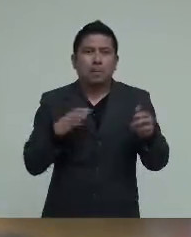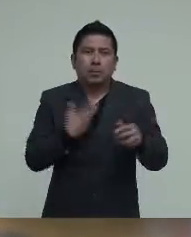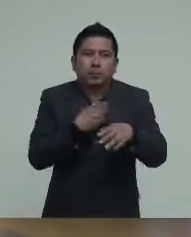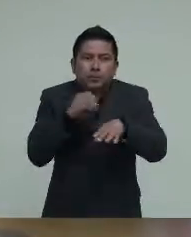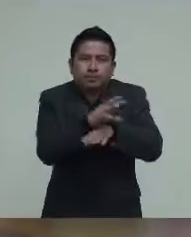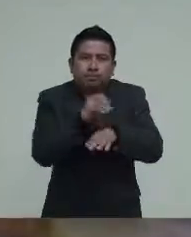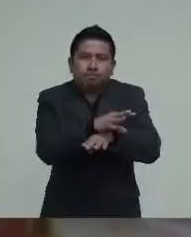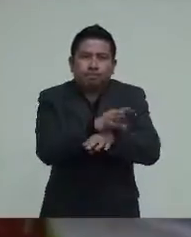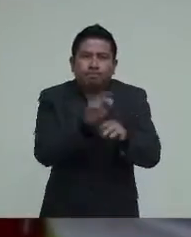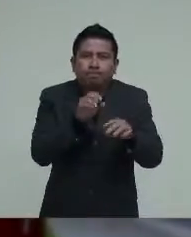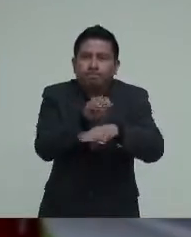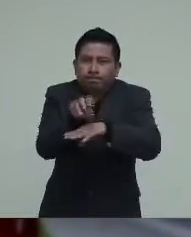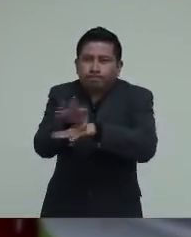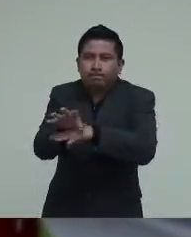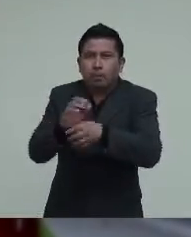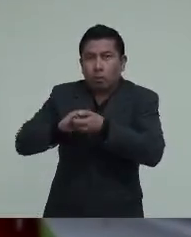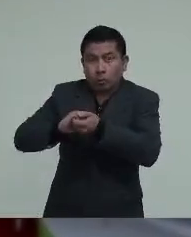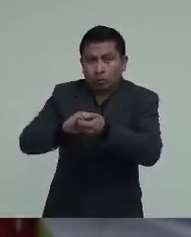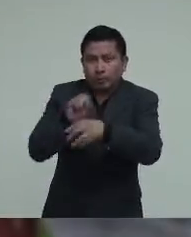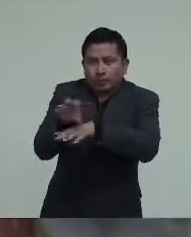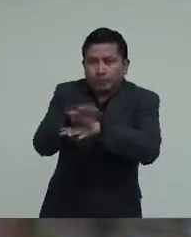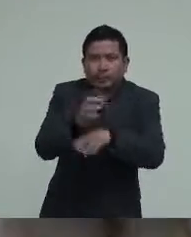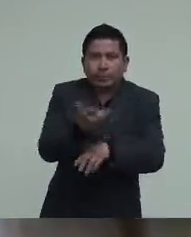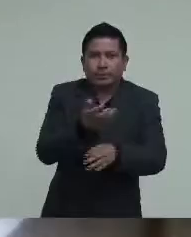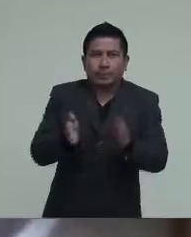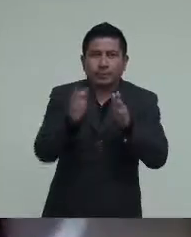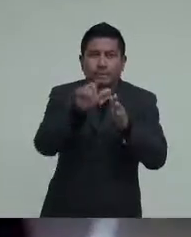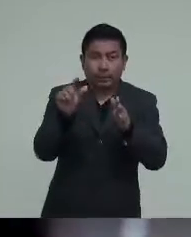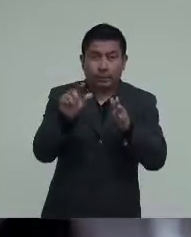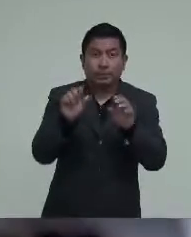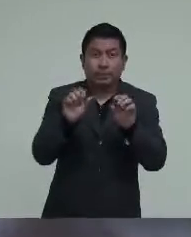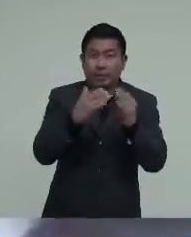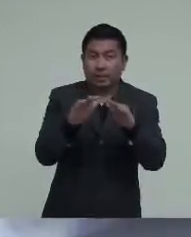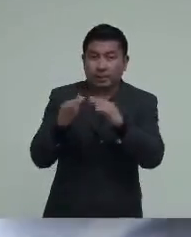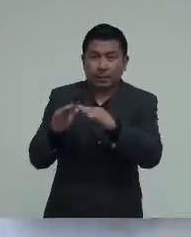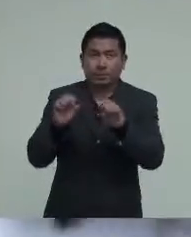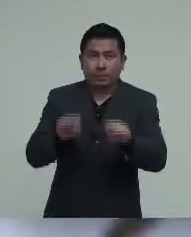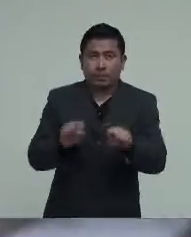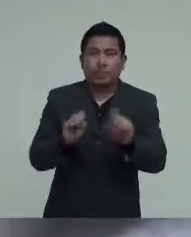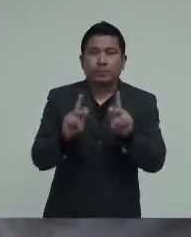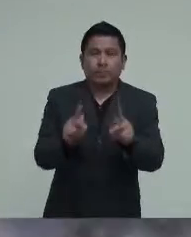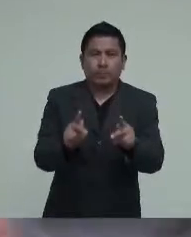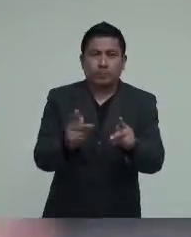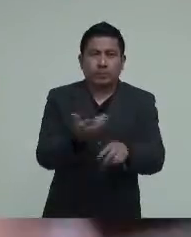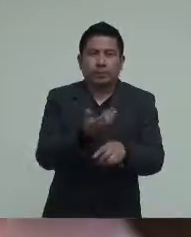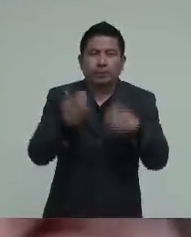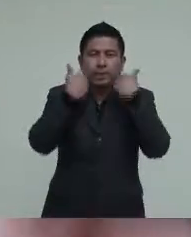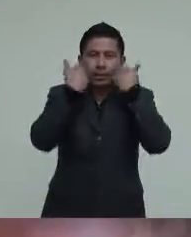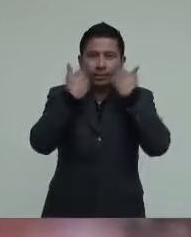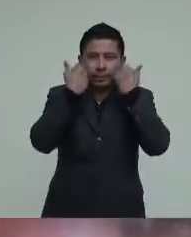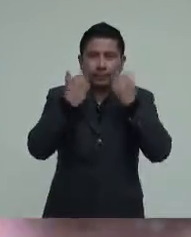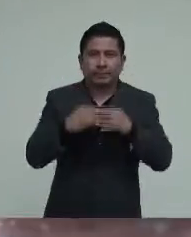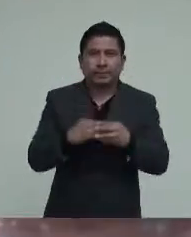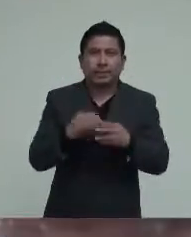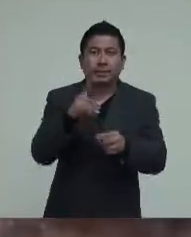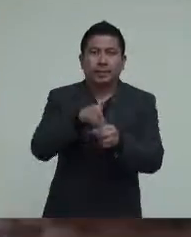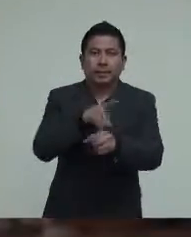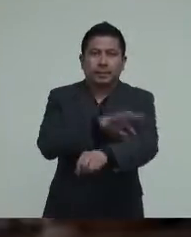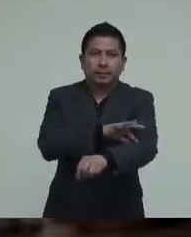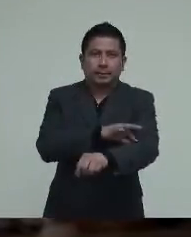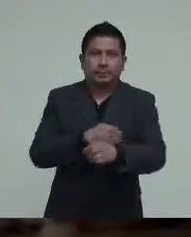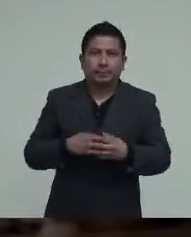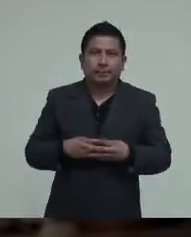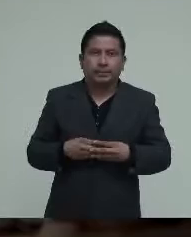posibilidad de incidir con las diferentes instituciones para poder abrir los espacios a los jóvenes